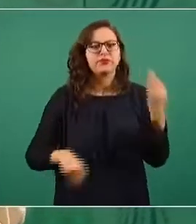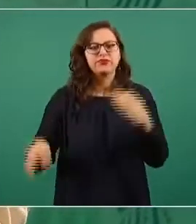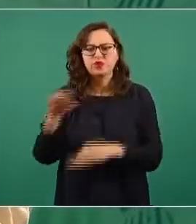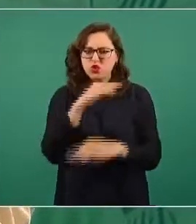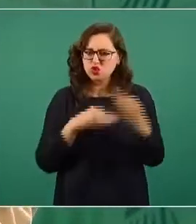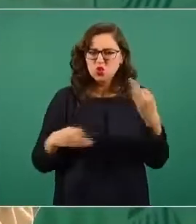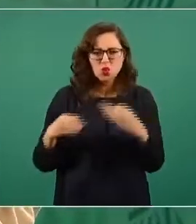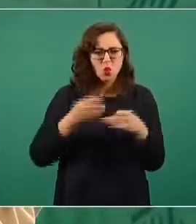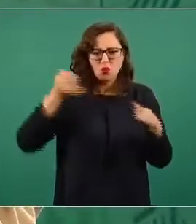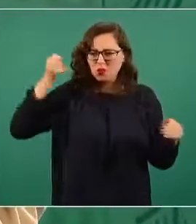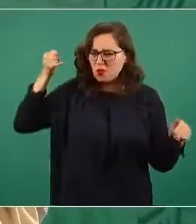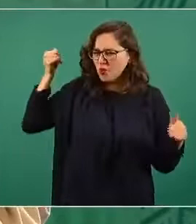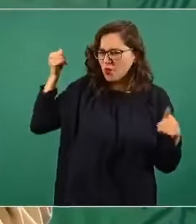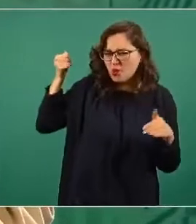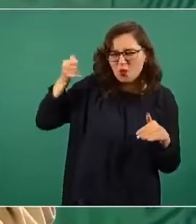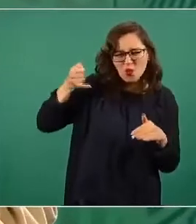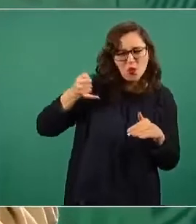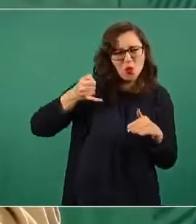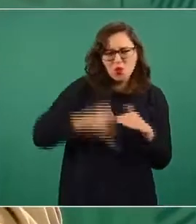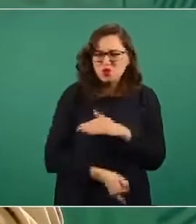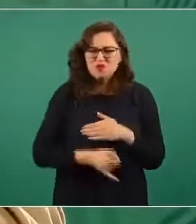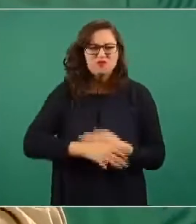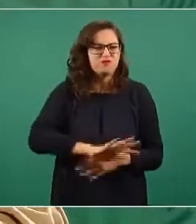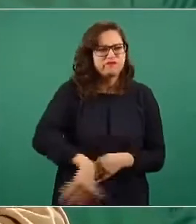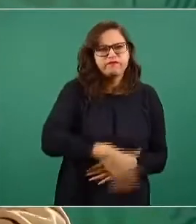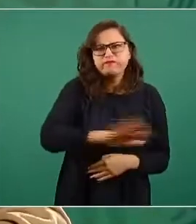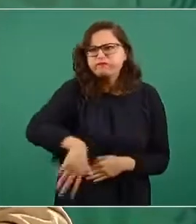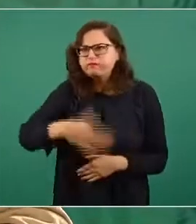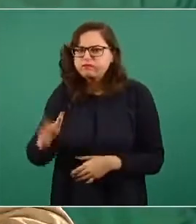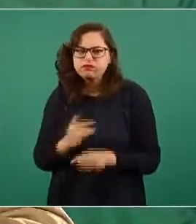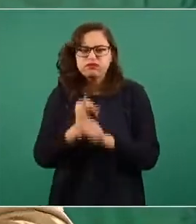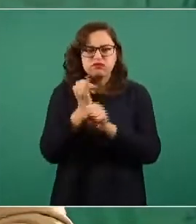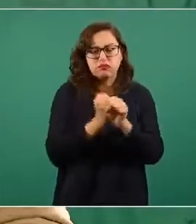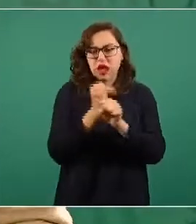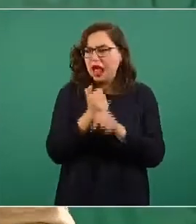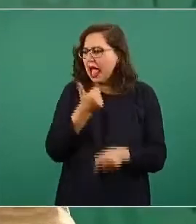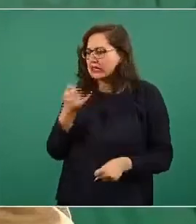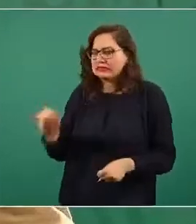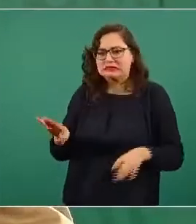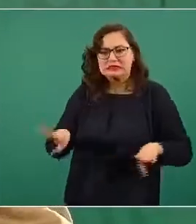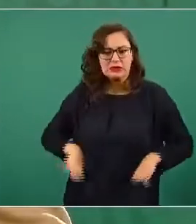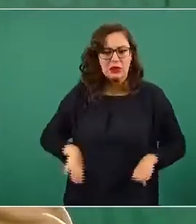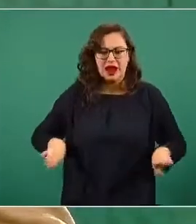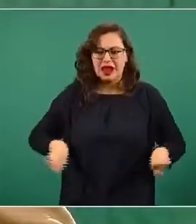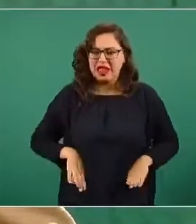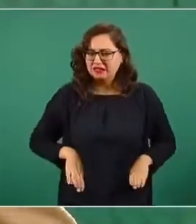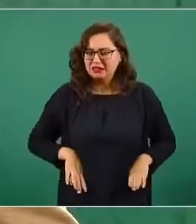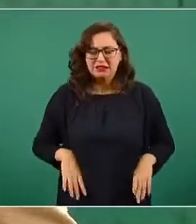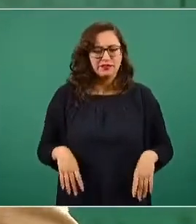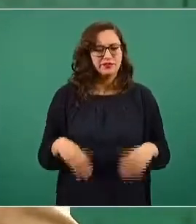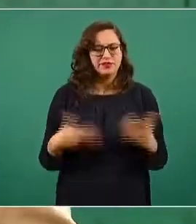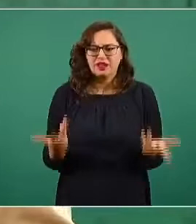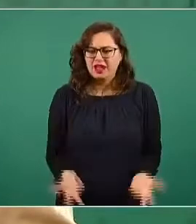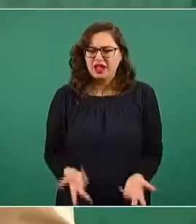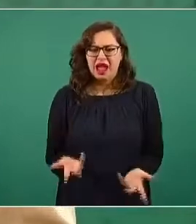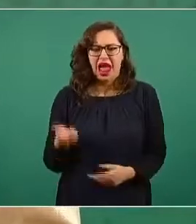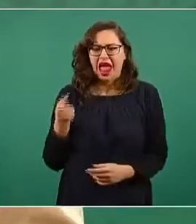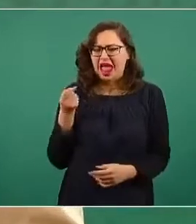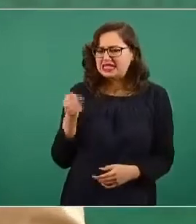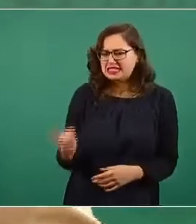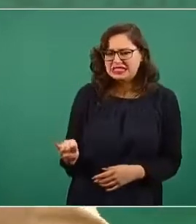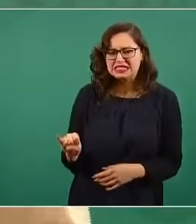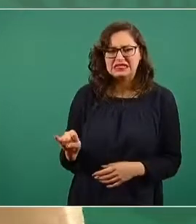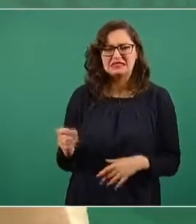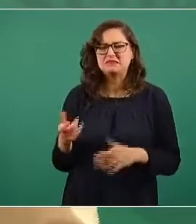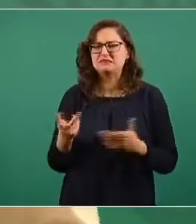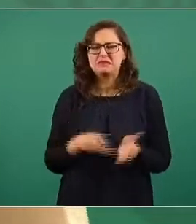definitivamente hasta las últimas respuestas del Estado mexicano, como lo ha hecho con muchísimos casos.